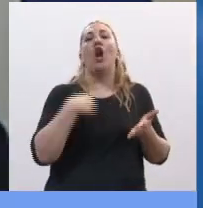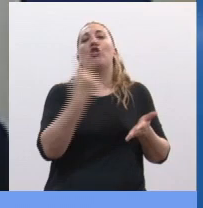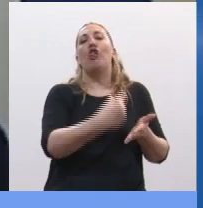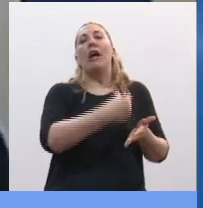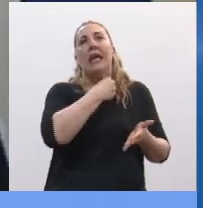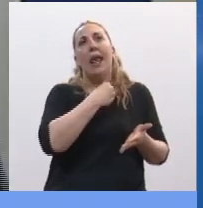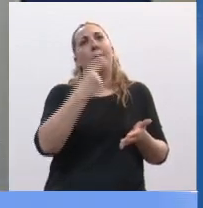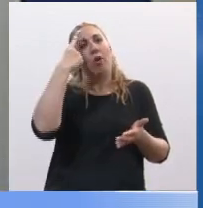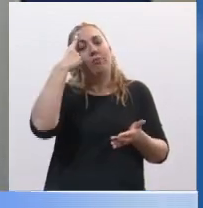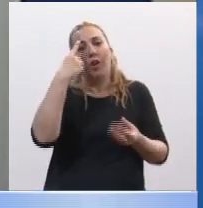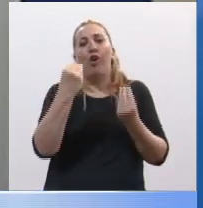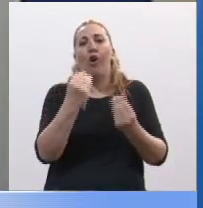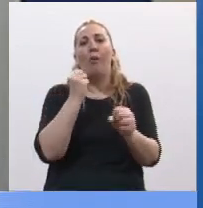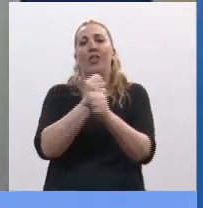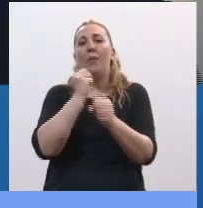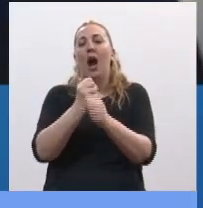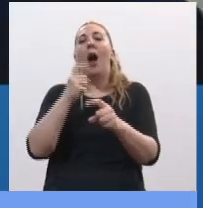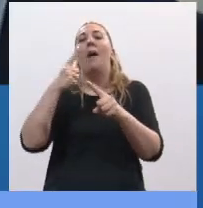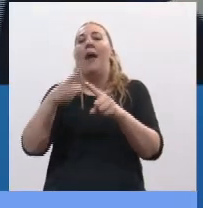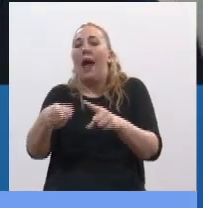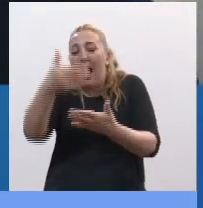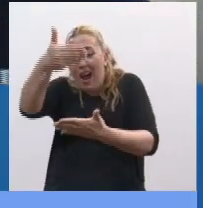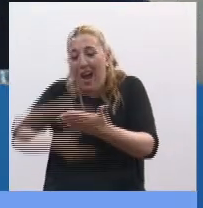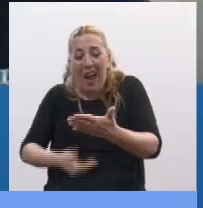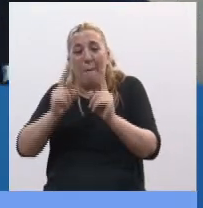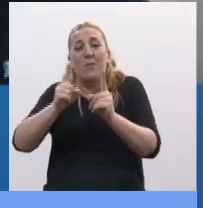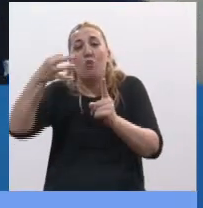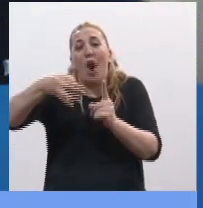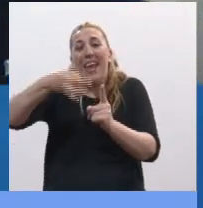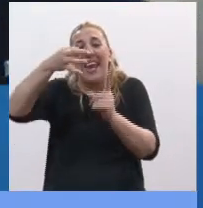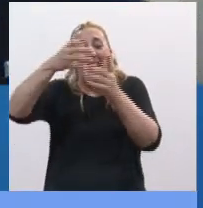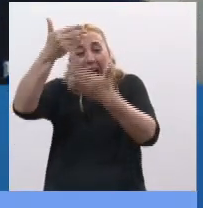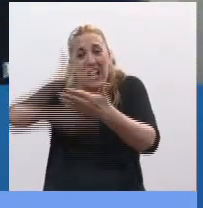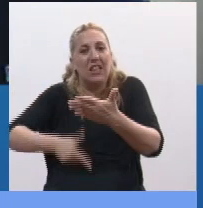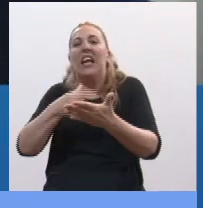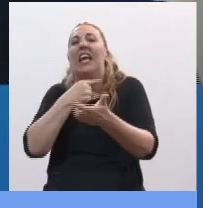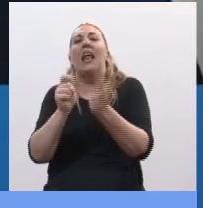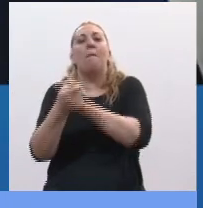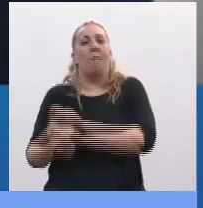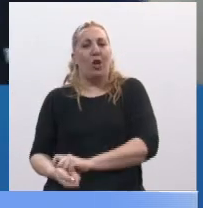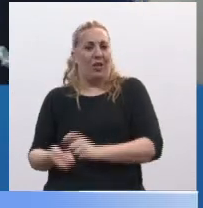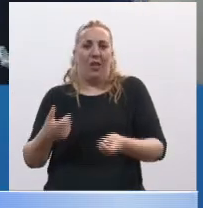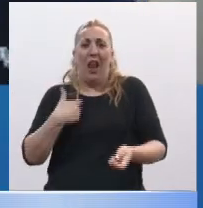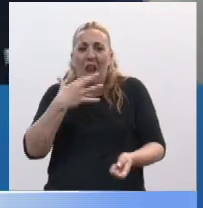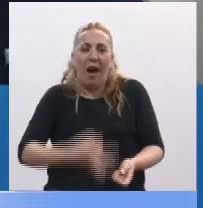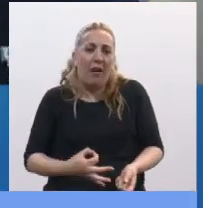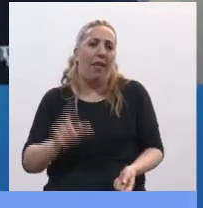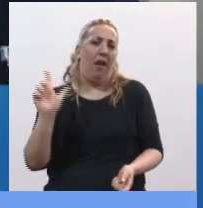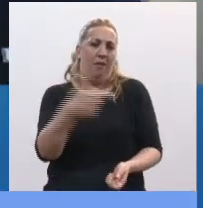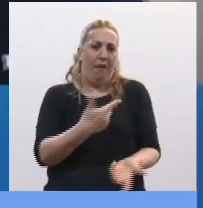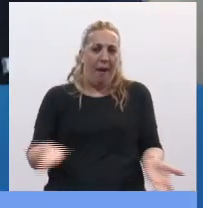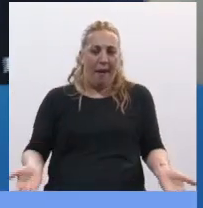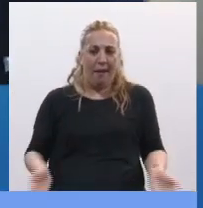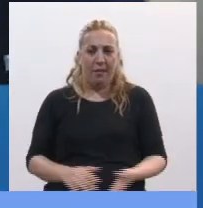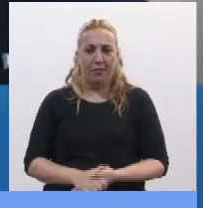pretender sugerir trabajar sobre modificaciones al texto original del que presentó el señor senador. La verdad que esto es insólito, señora